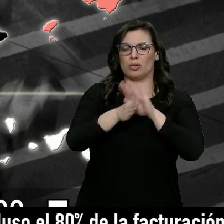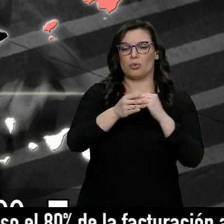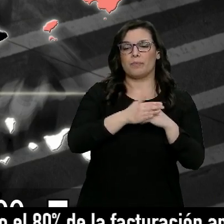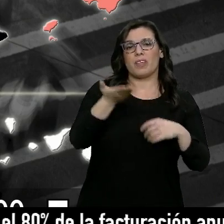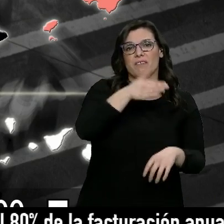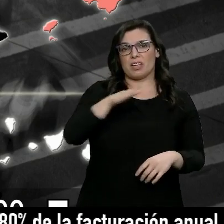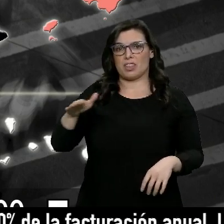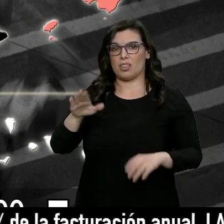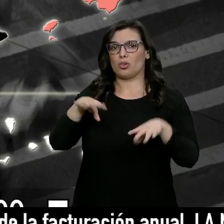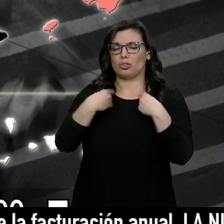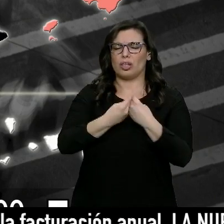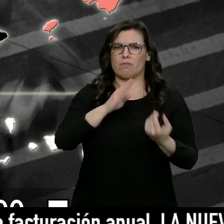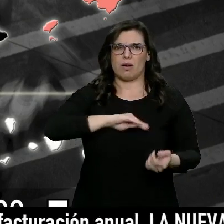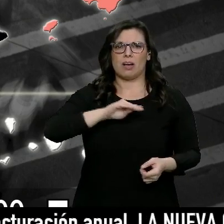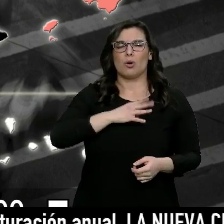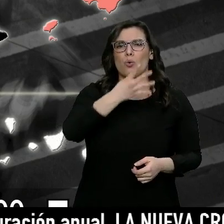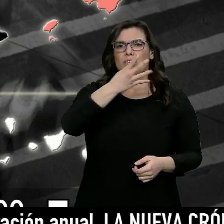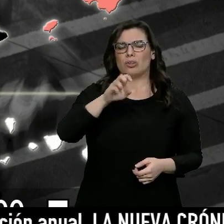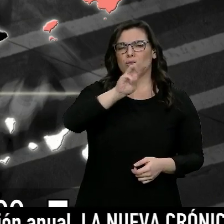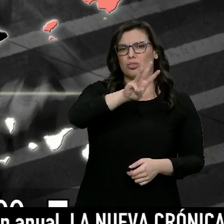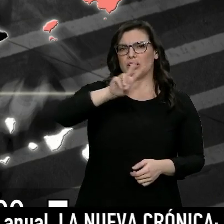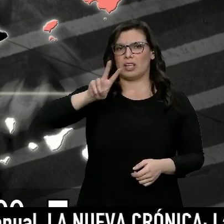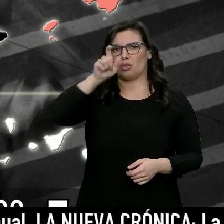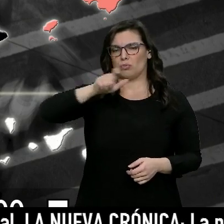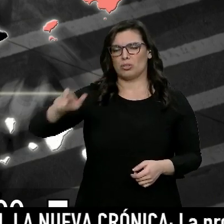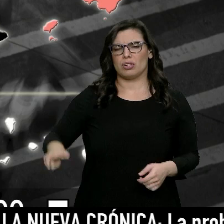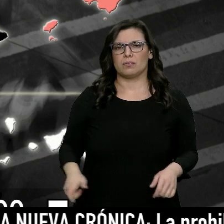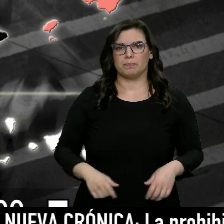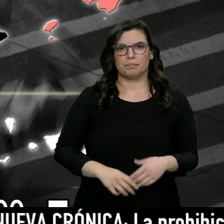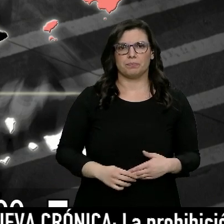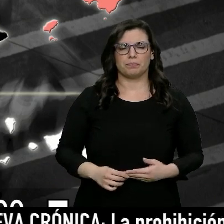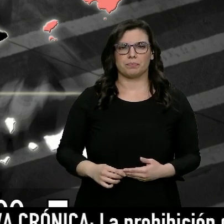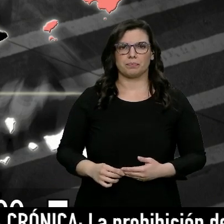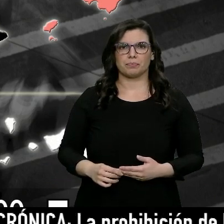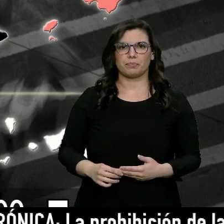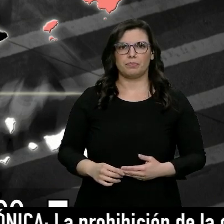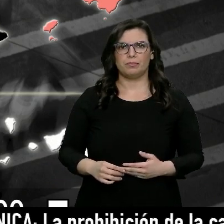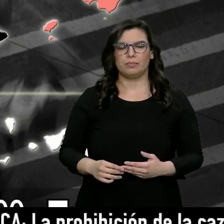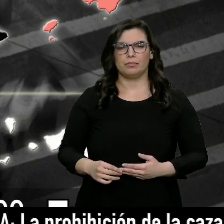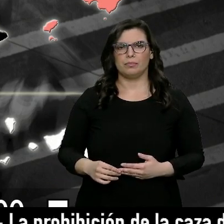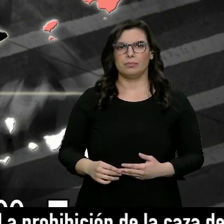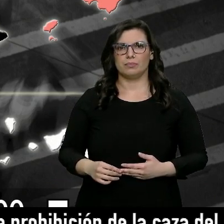sigue siendo muy alto, 432 más.